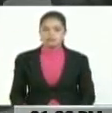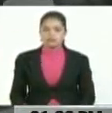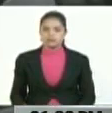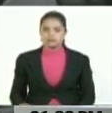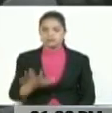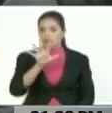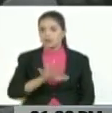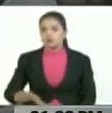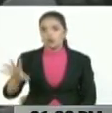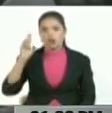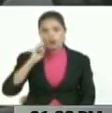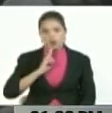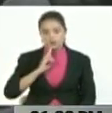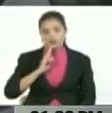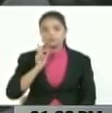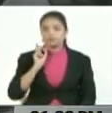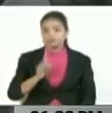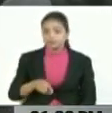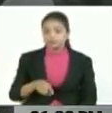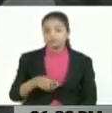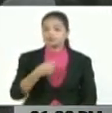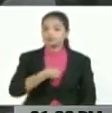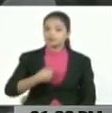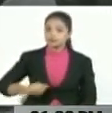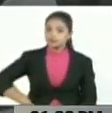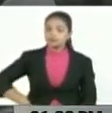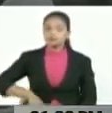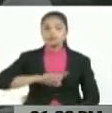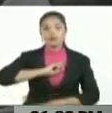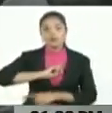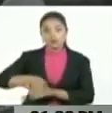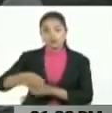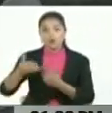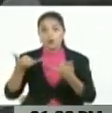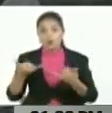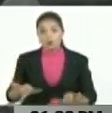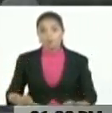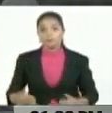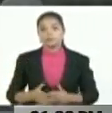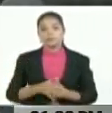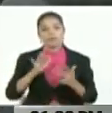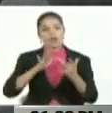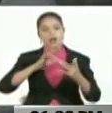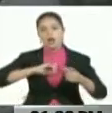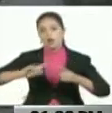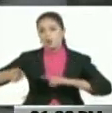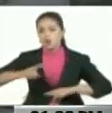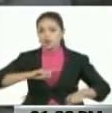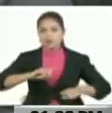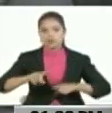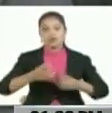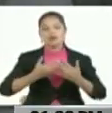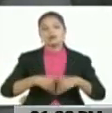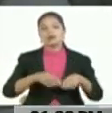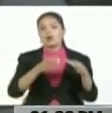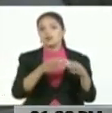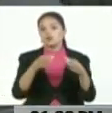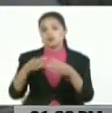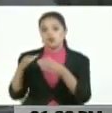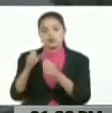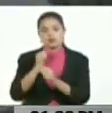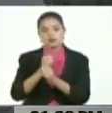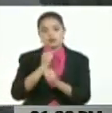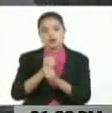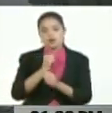Estado Bolívar. Así como también nuestro presidente ha ordenado la coordinación y reuniones de trabajo